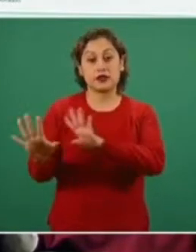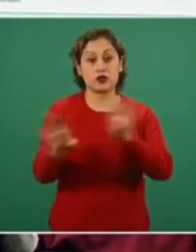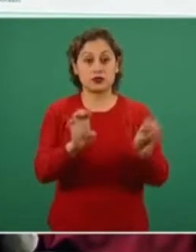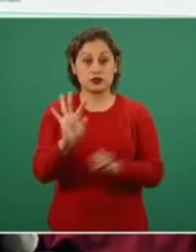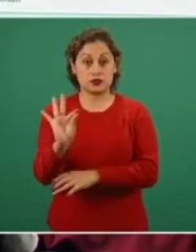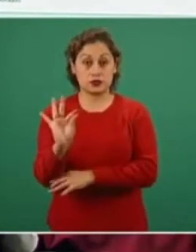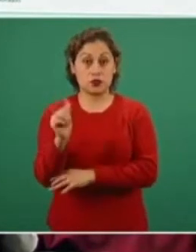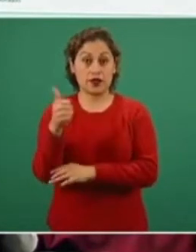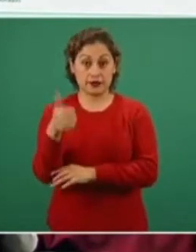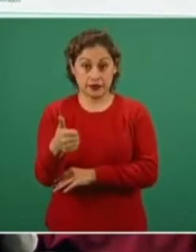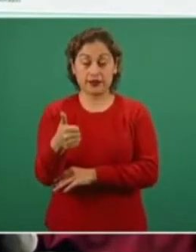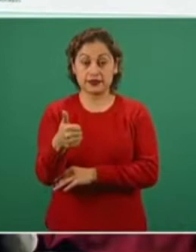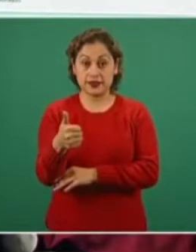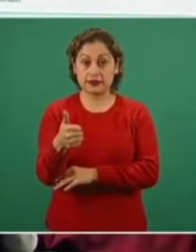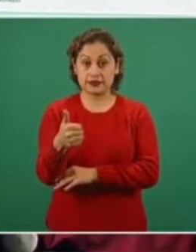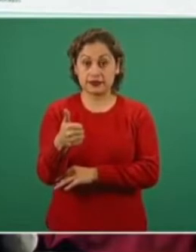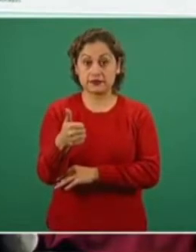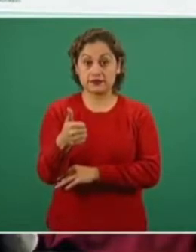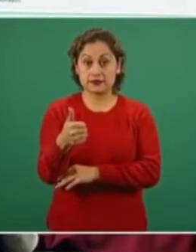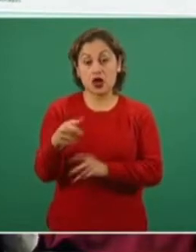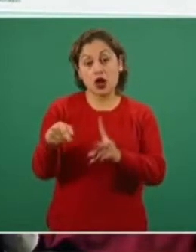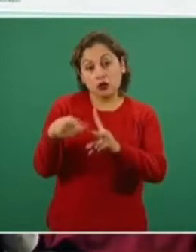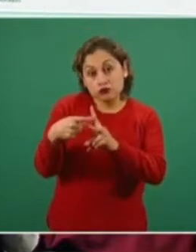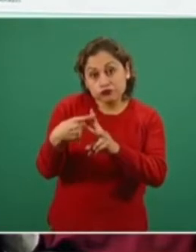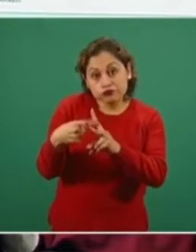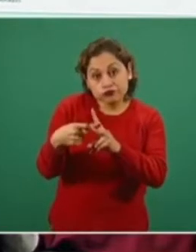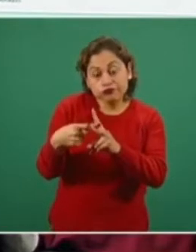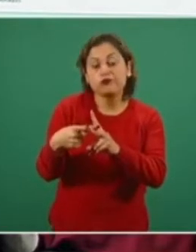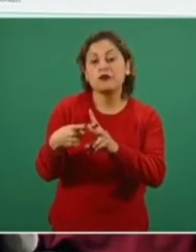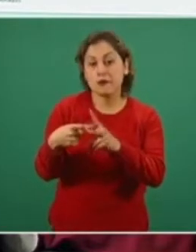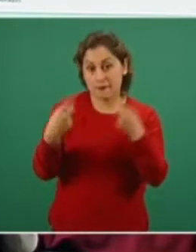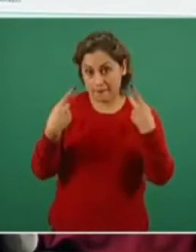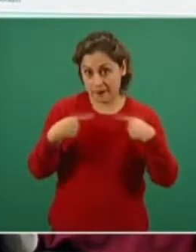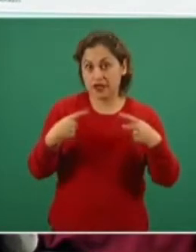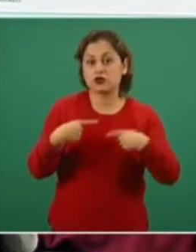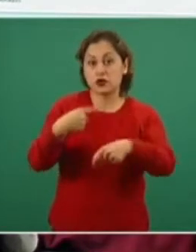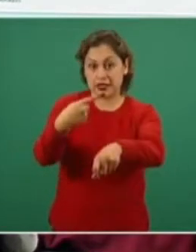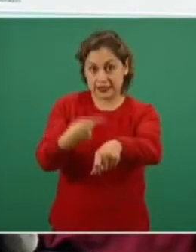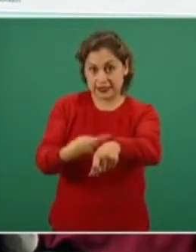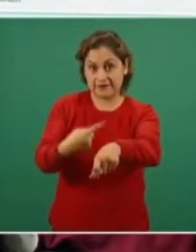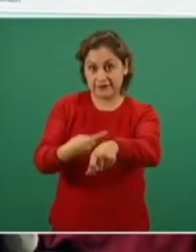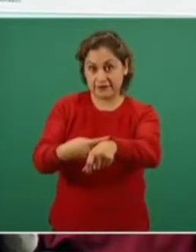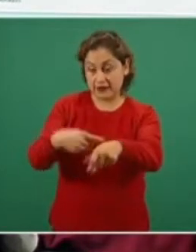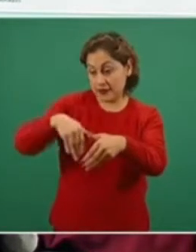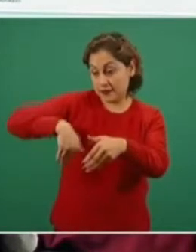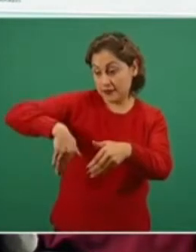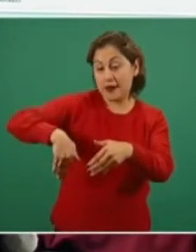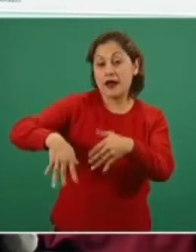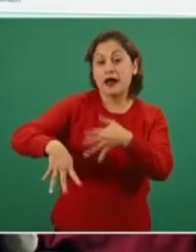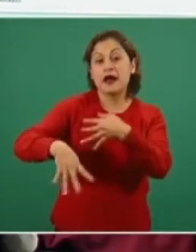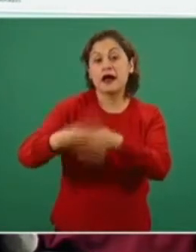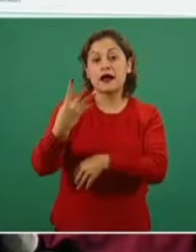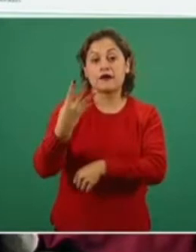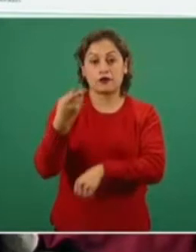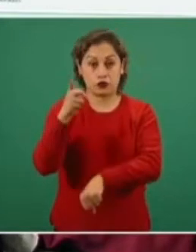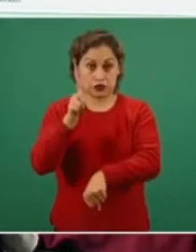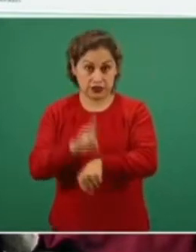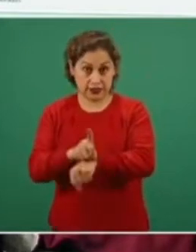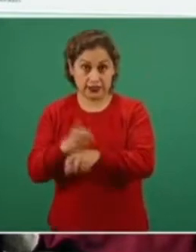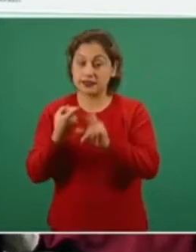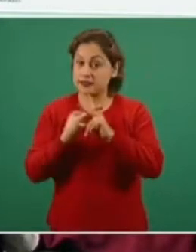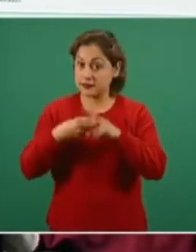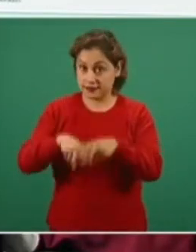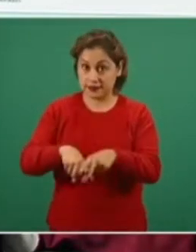63.946 estimados como casos activos, es decir, que iniciaron síntomas en los últimos 14 días. Y la